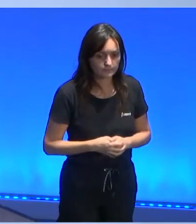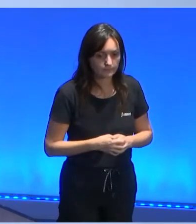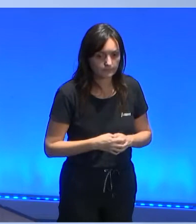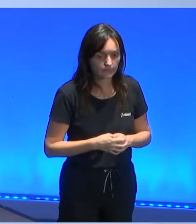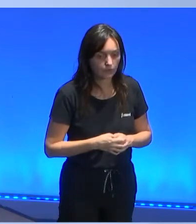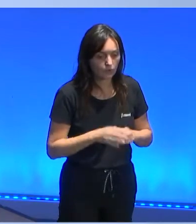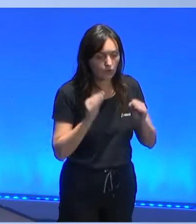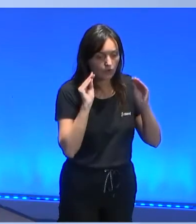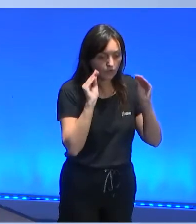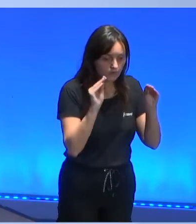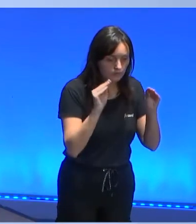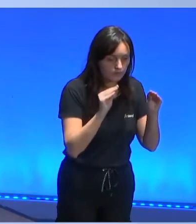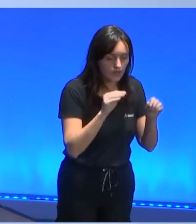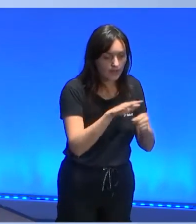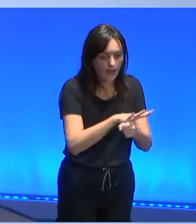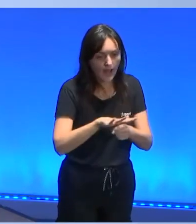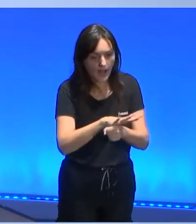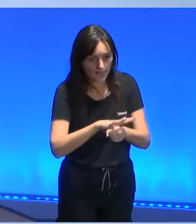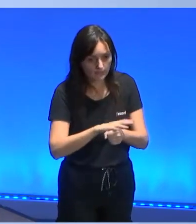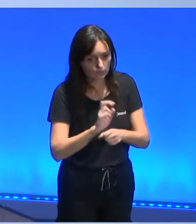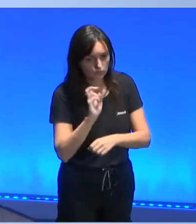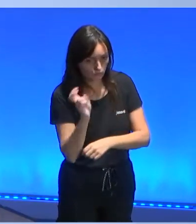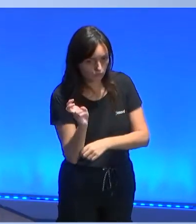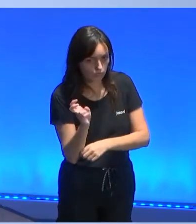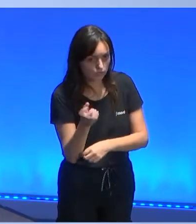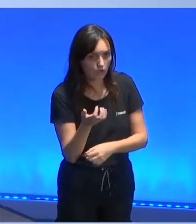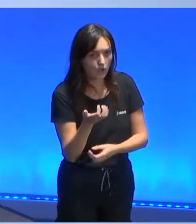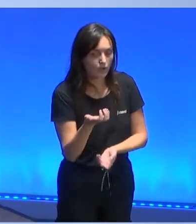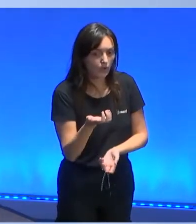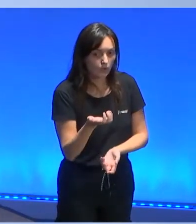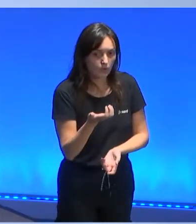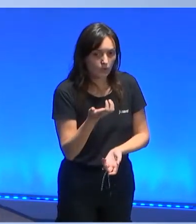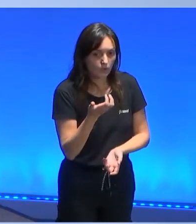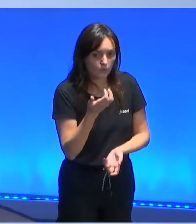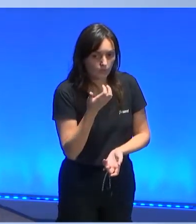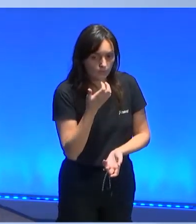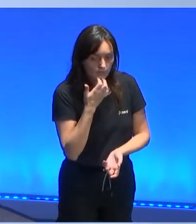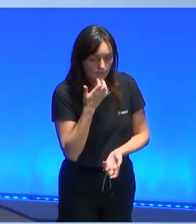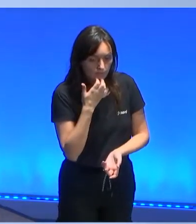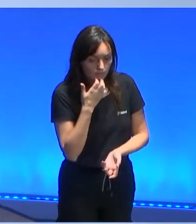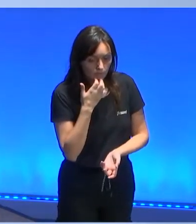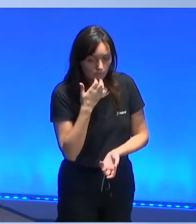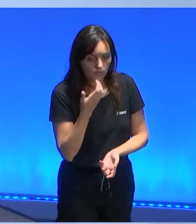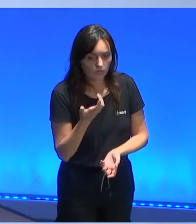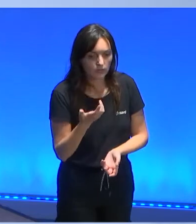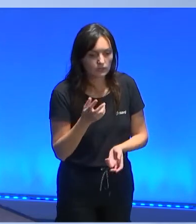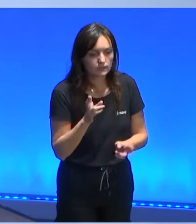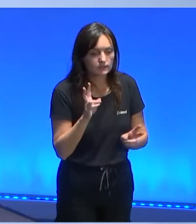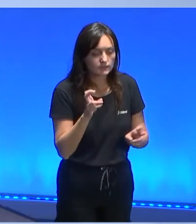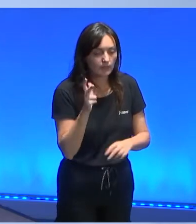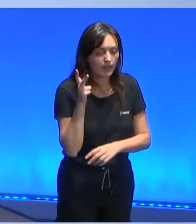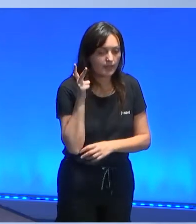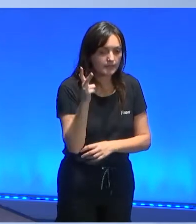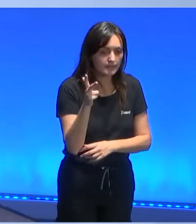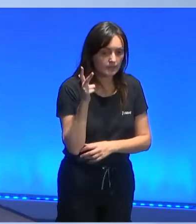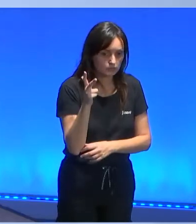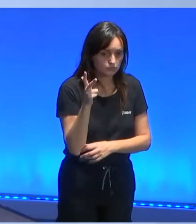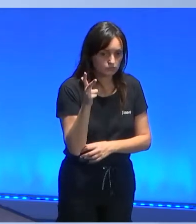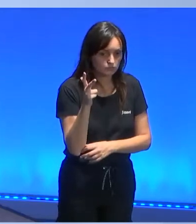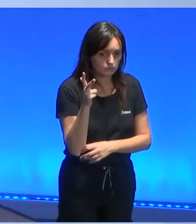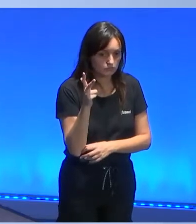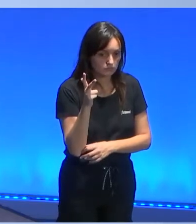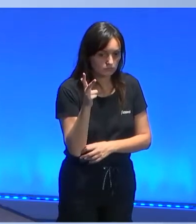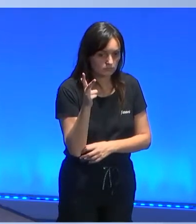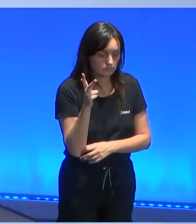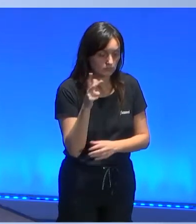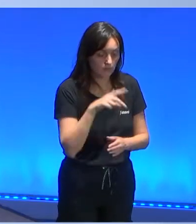para formar en otros ámbitos más amplios como son, y nos lo ha recordado bien hoy Francesco, los derechos que se establecen